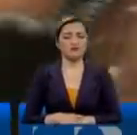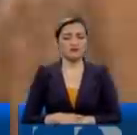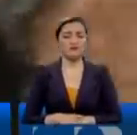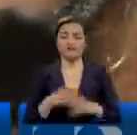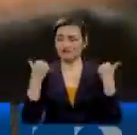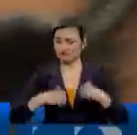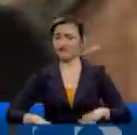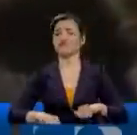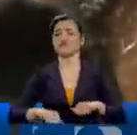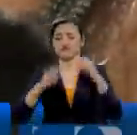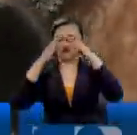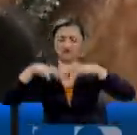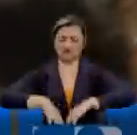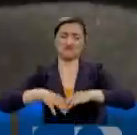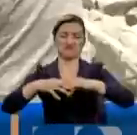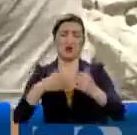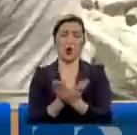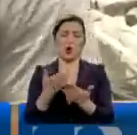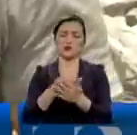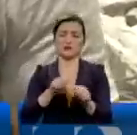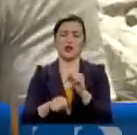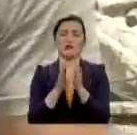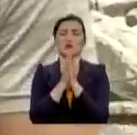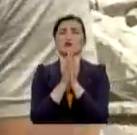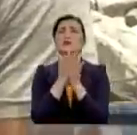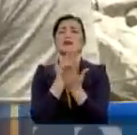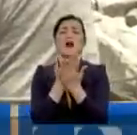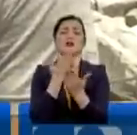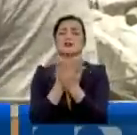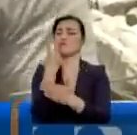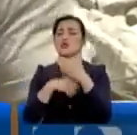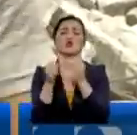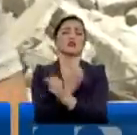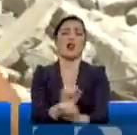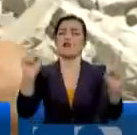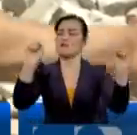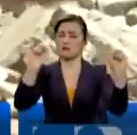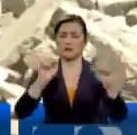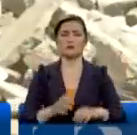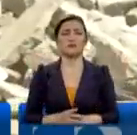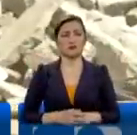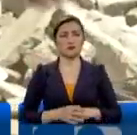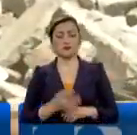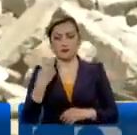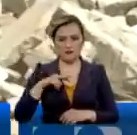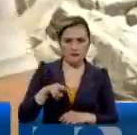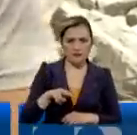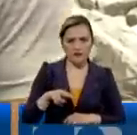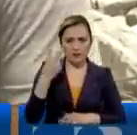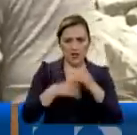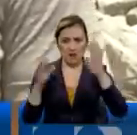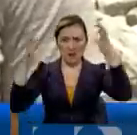está agradecido de que sus hijos estén vivos. Yo a mis hijos les saqué de los escombros y todo se vino abajo. Como ustedes pueden